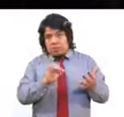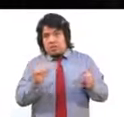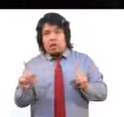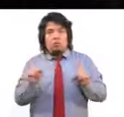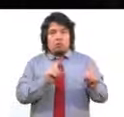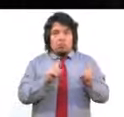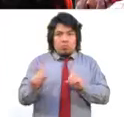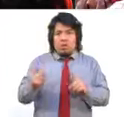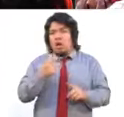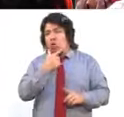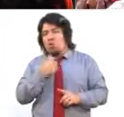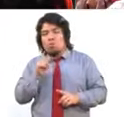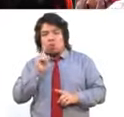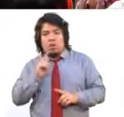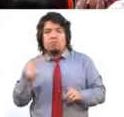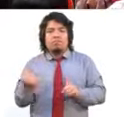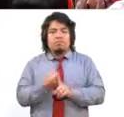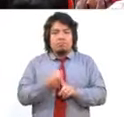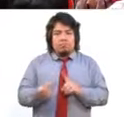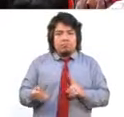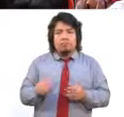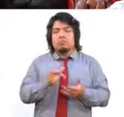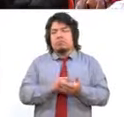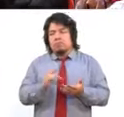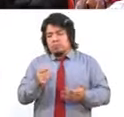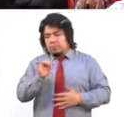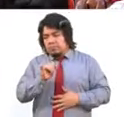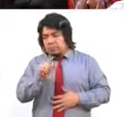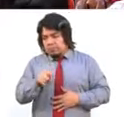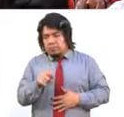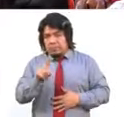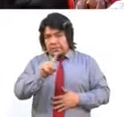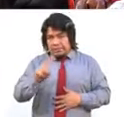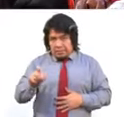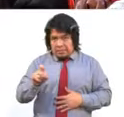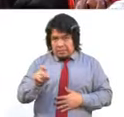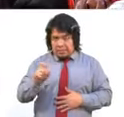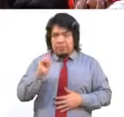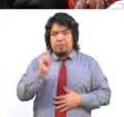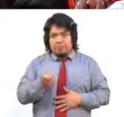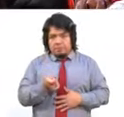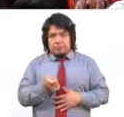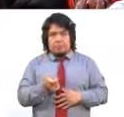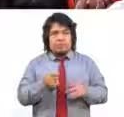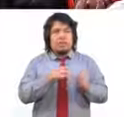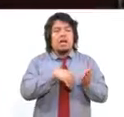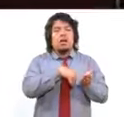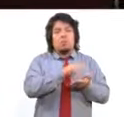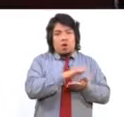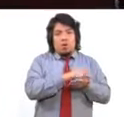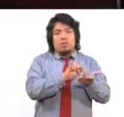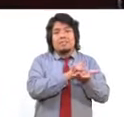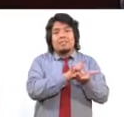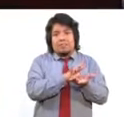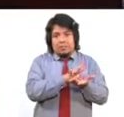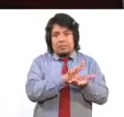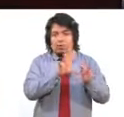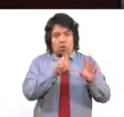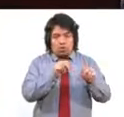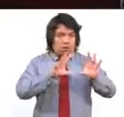policía? Gracias, buenas tardes. Las 100 se refieren a destituciones, no son